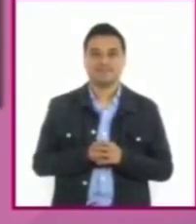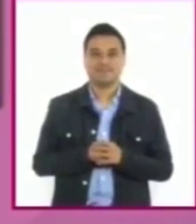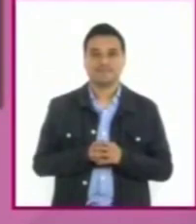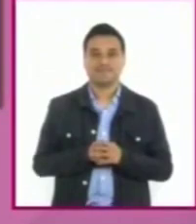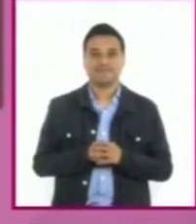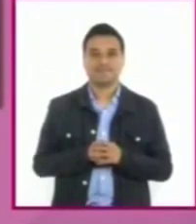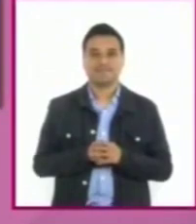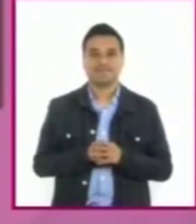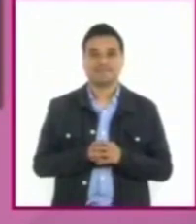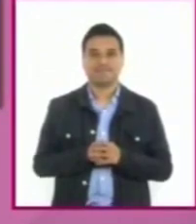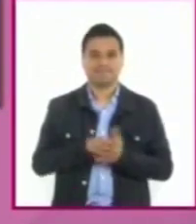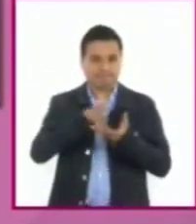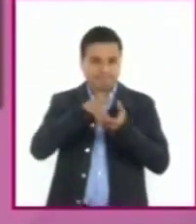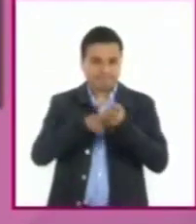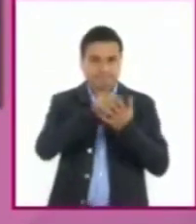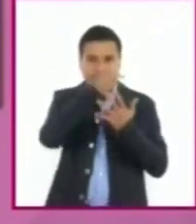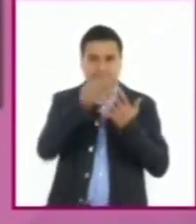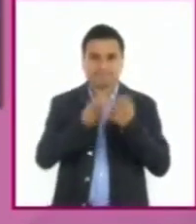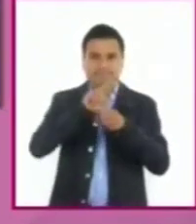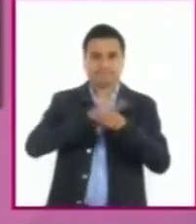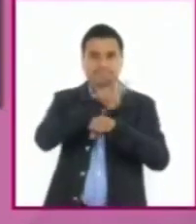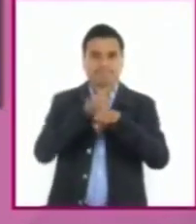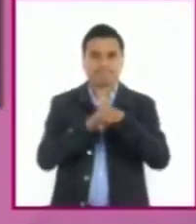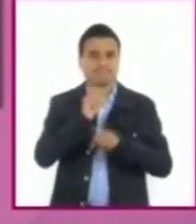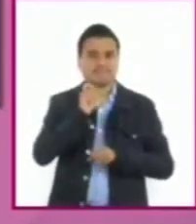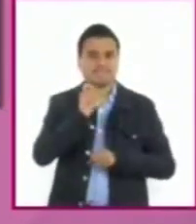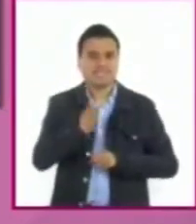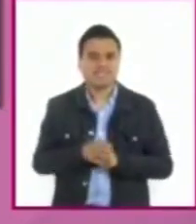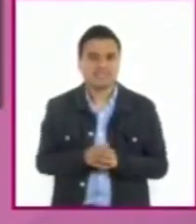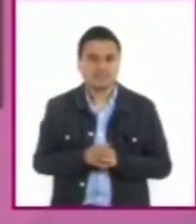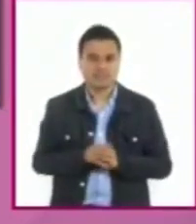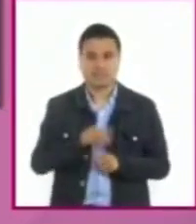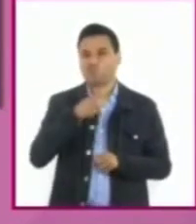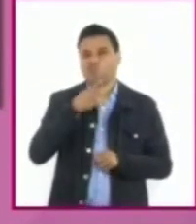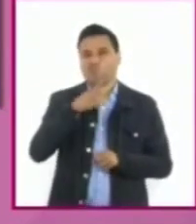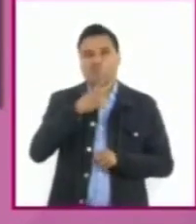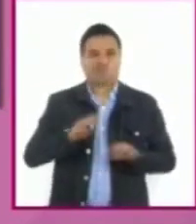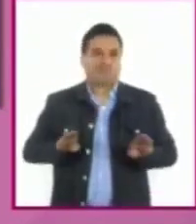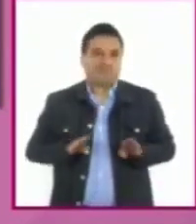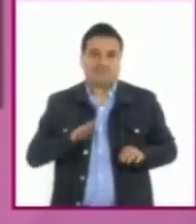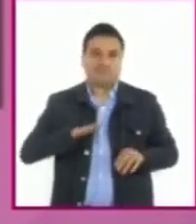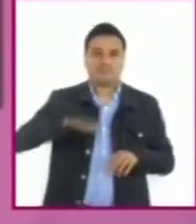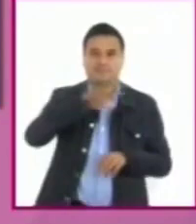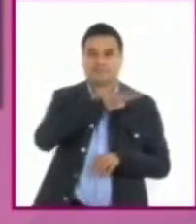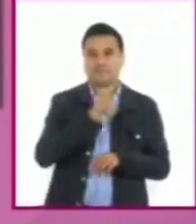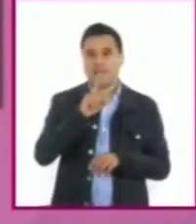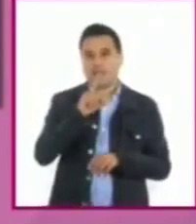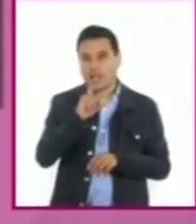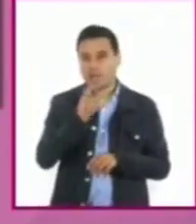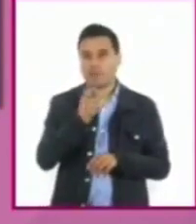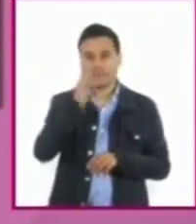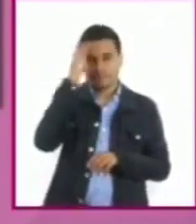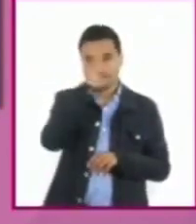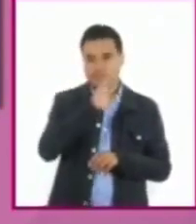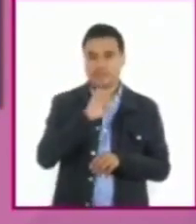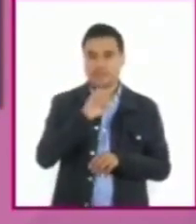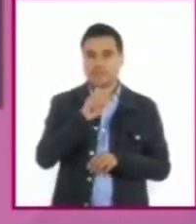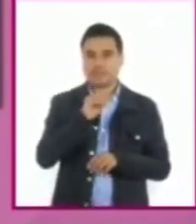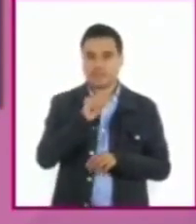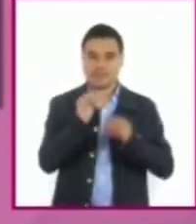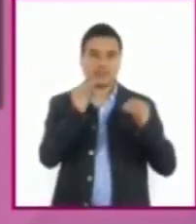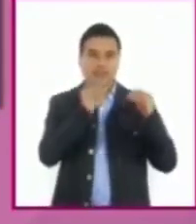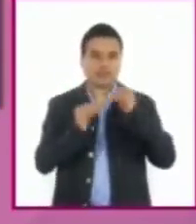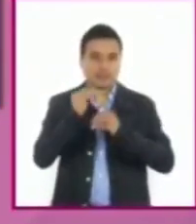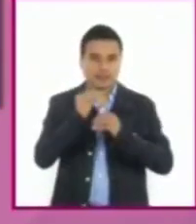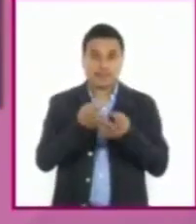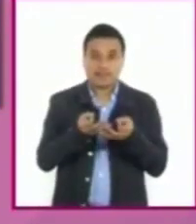Los componentes naturales son los que existen en la naturaleza, como los climas, cuerpos de agua, el relieve, el suelo,